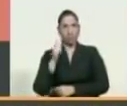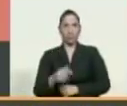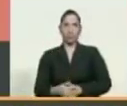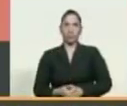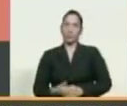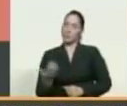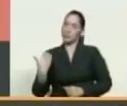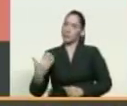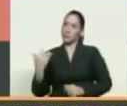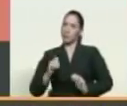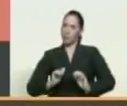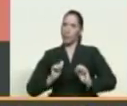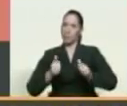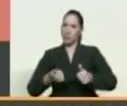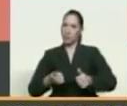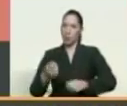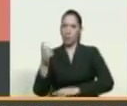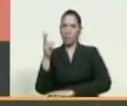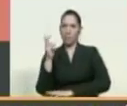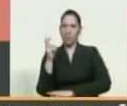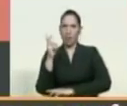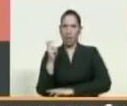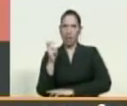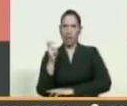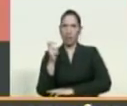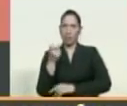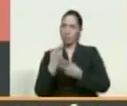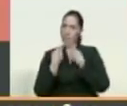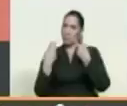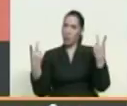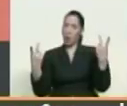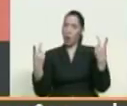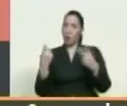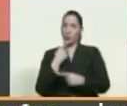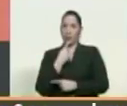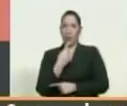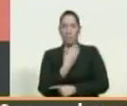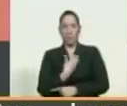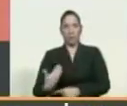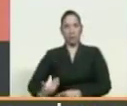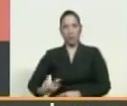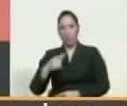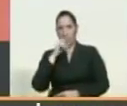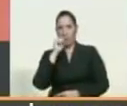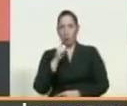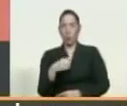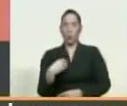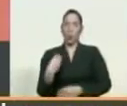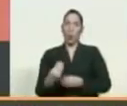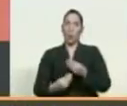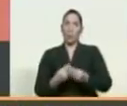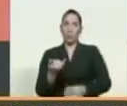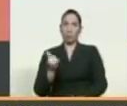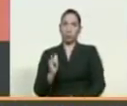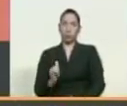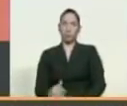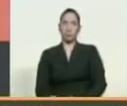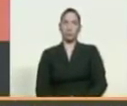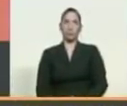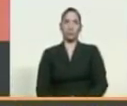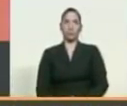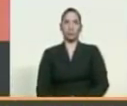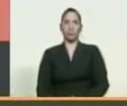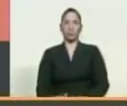pasado día viernes con los anuncios que hiciera nuestro presidente Nicolás Maduro, pero que se ha empezado a instrumentar